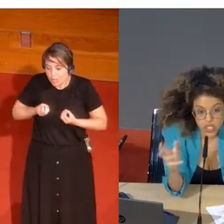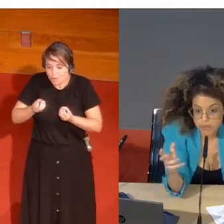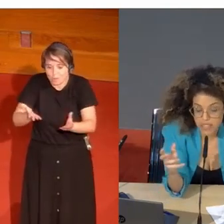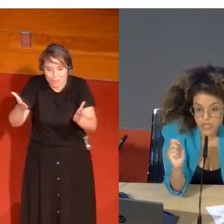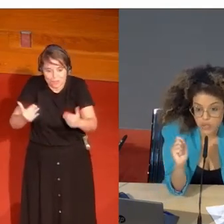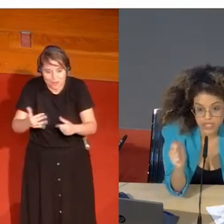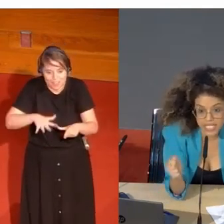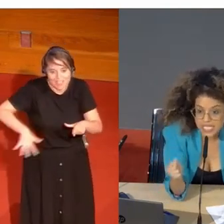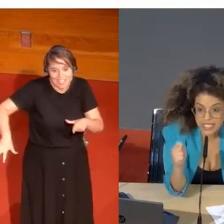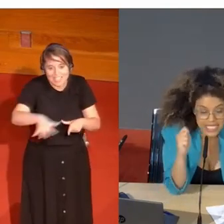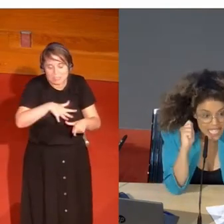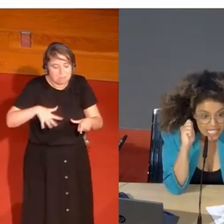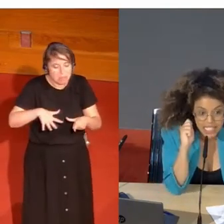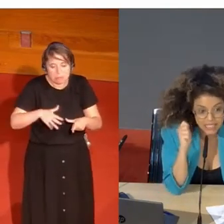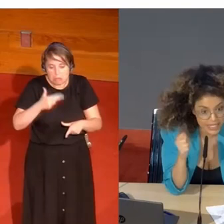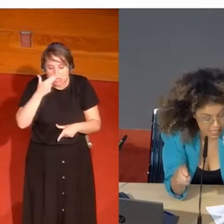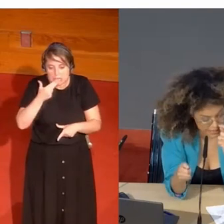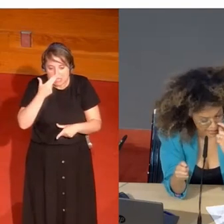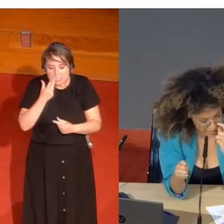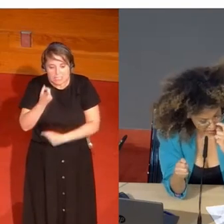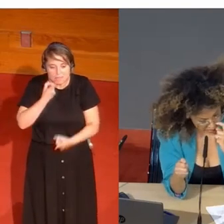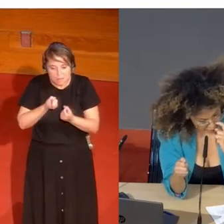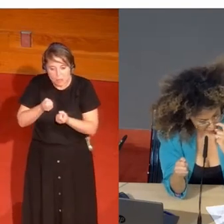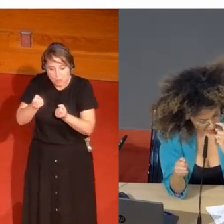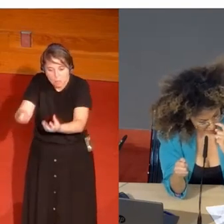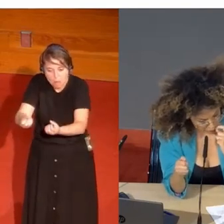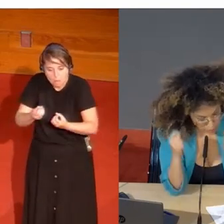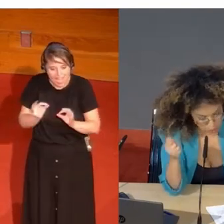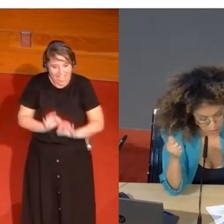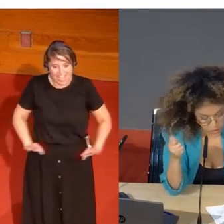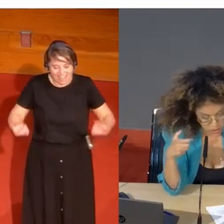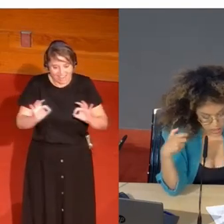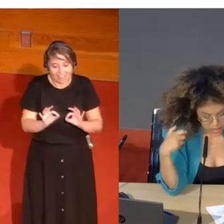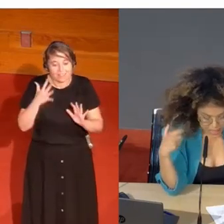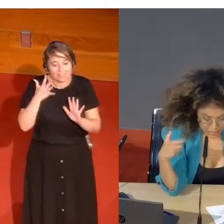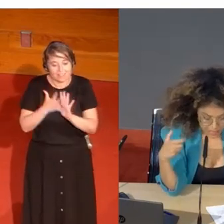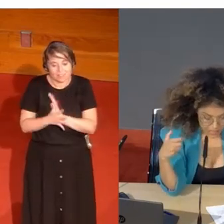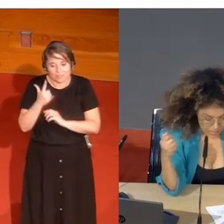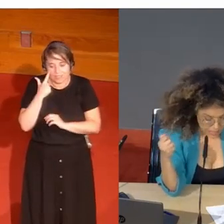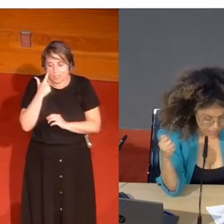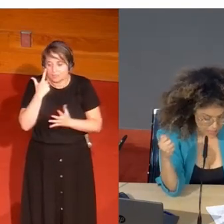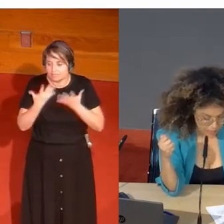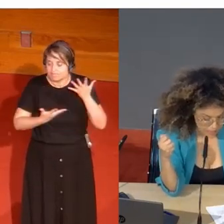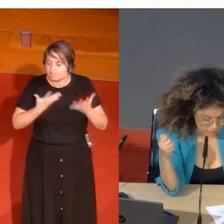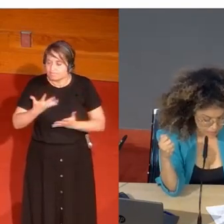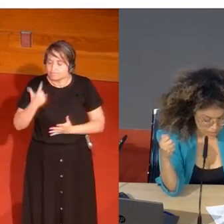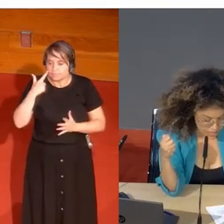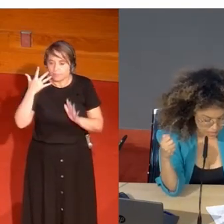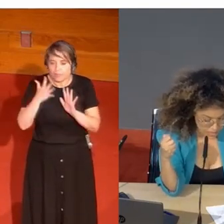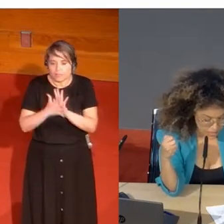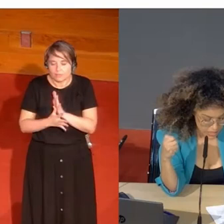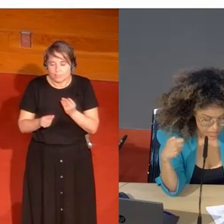son de esos espacios que no interesa ni que salga ni que entre información y por lo tanto cada vez eh